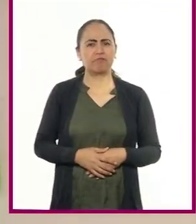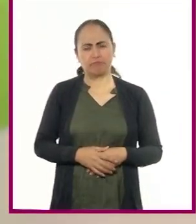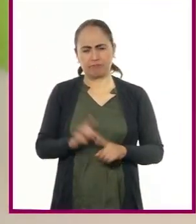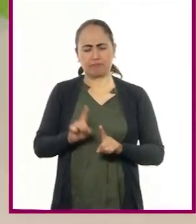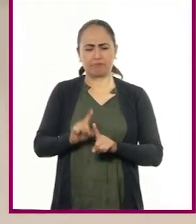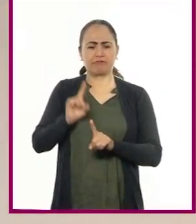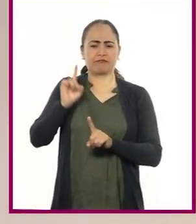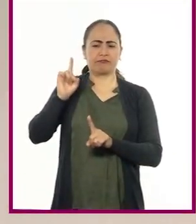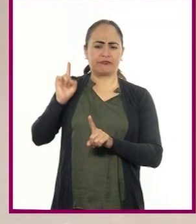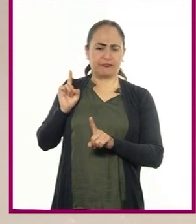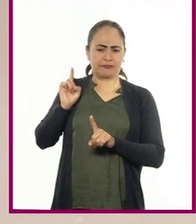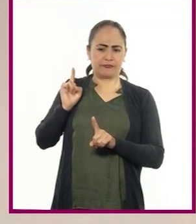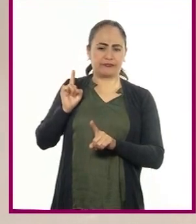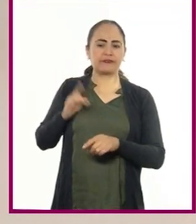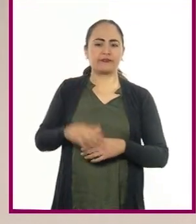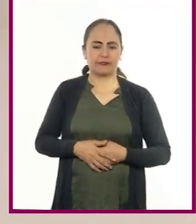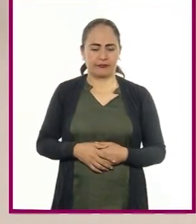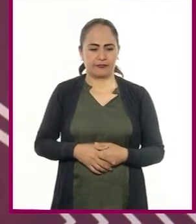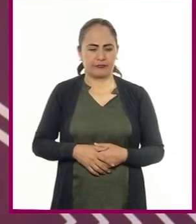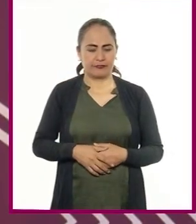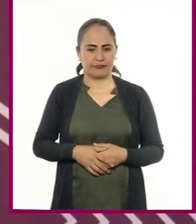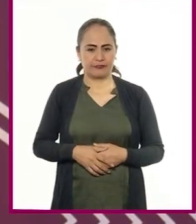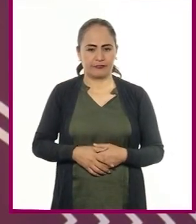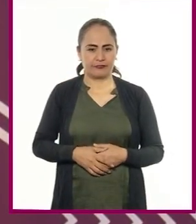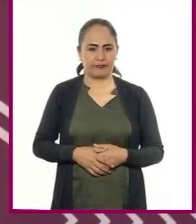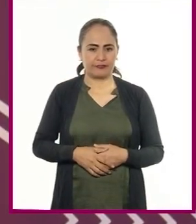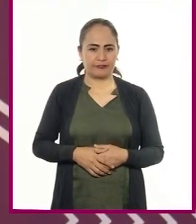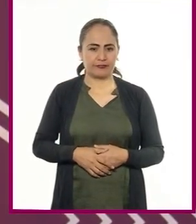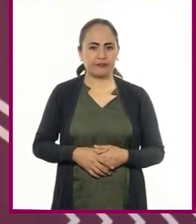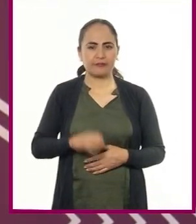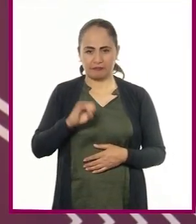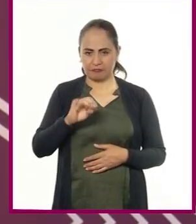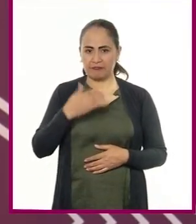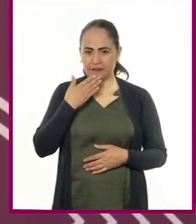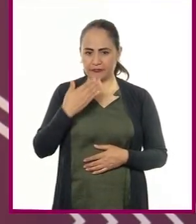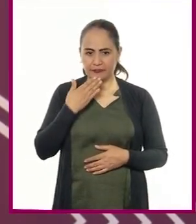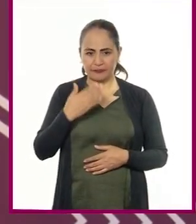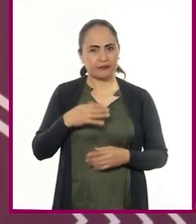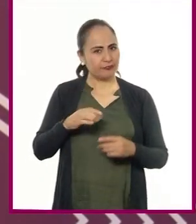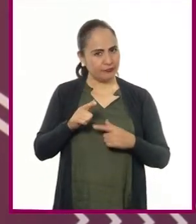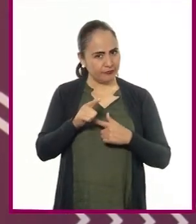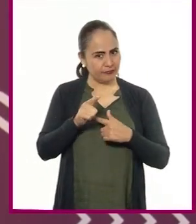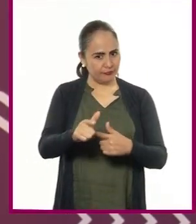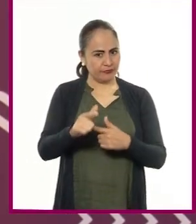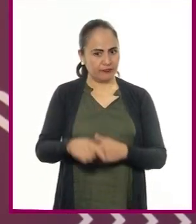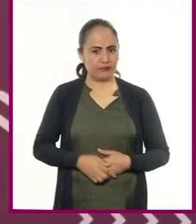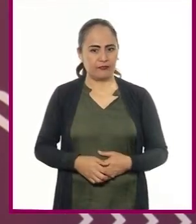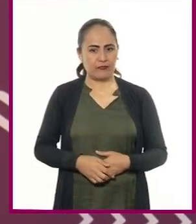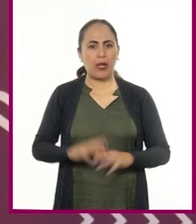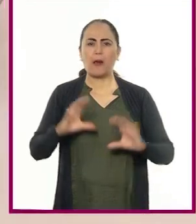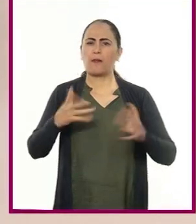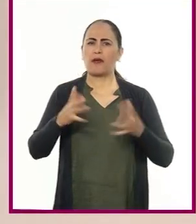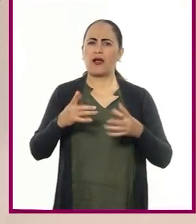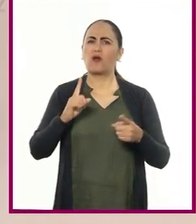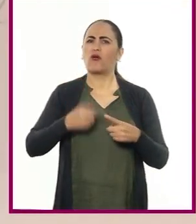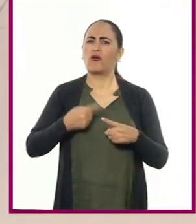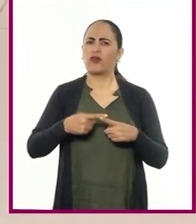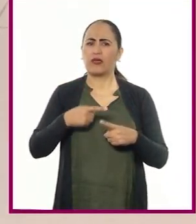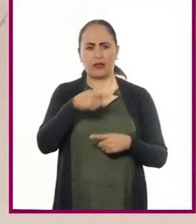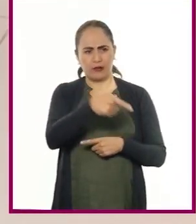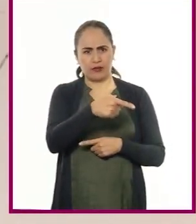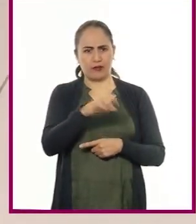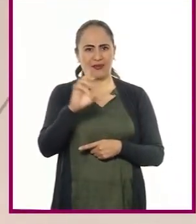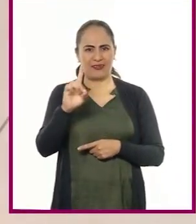atrás, yo creo que ahí, ¿no? Ahí está perfecto. Bien, listo. Continuamos. ¿Quién terminó con el balón? Yo. Va, Daniel.